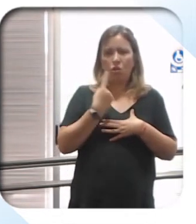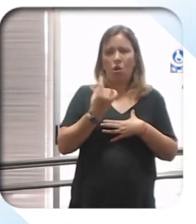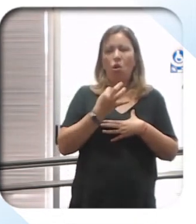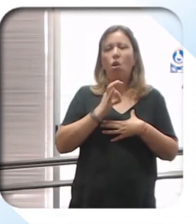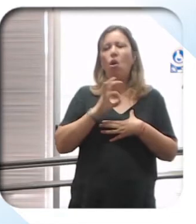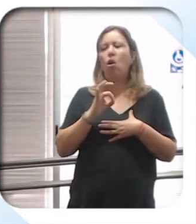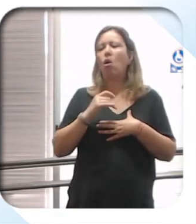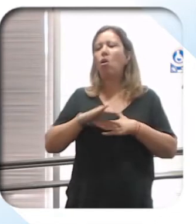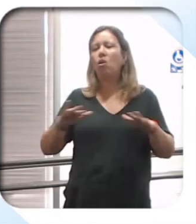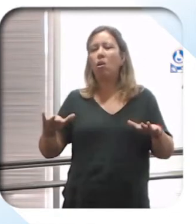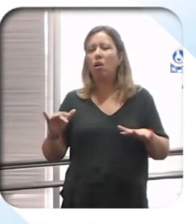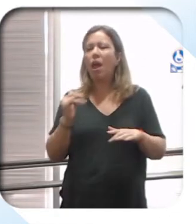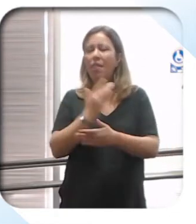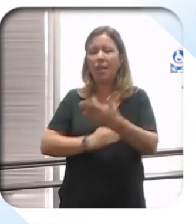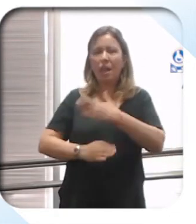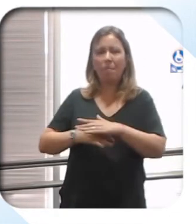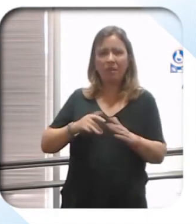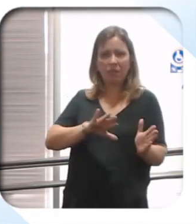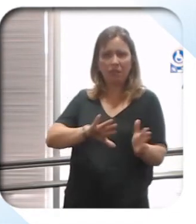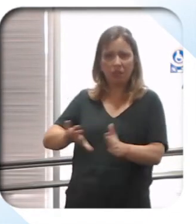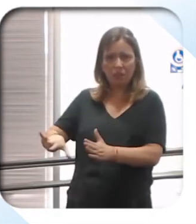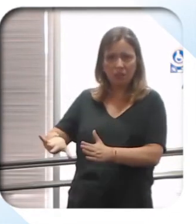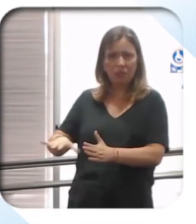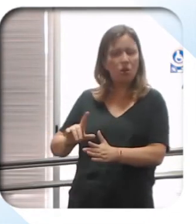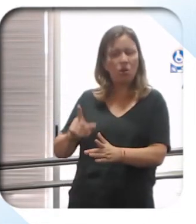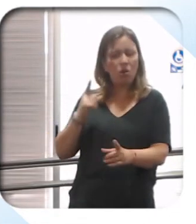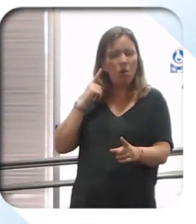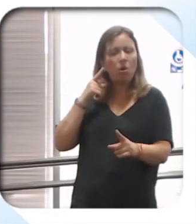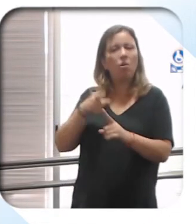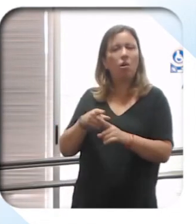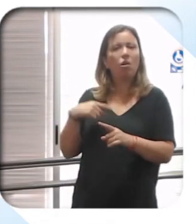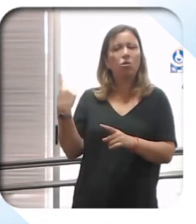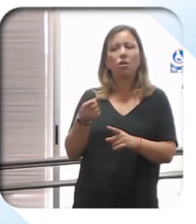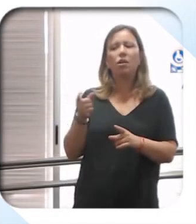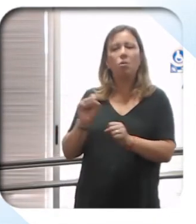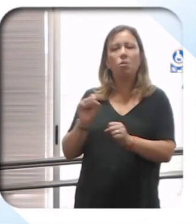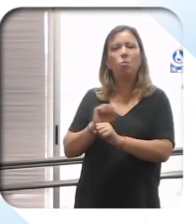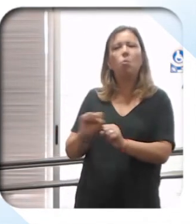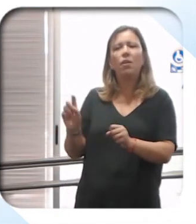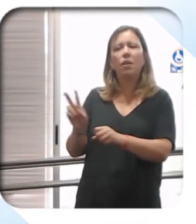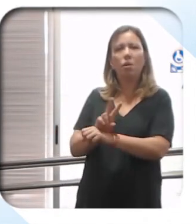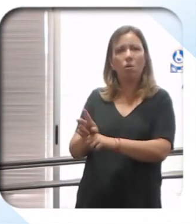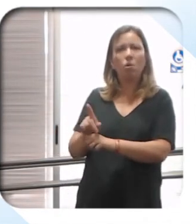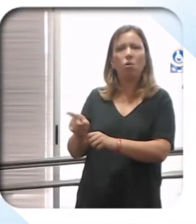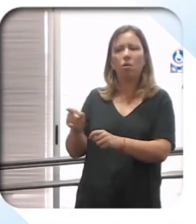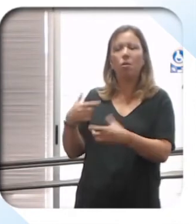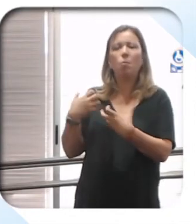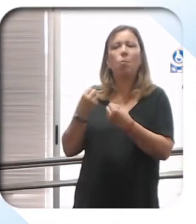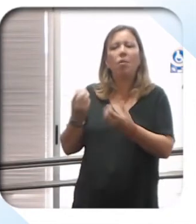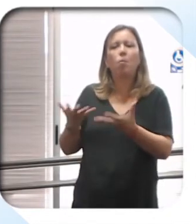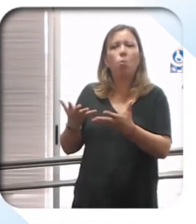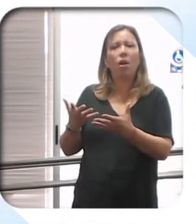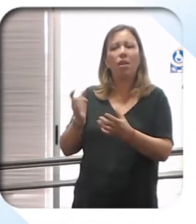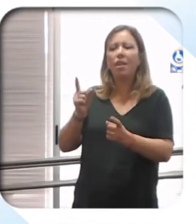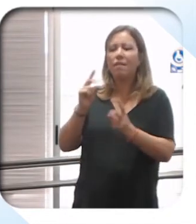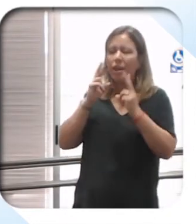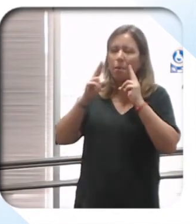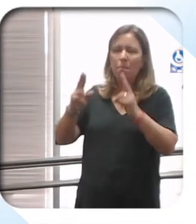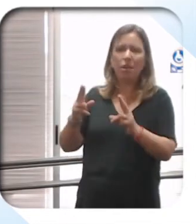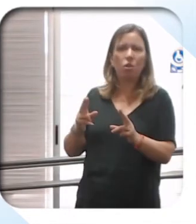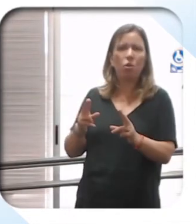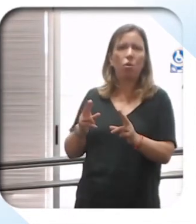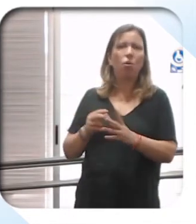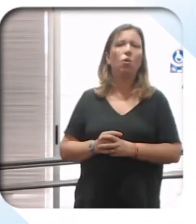el de un niño o una niña con discapacidad? Y nosotros debemos apuntar a que sea habitado. Para que sea habitado yo tengo que respetarlo, tengo que darle